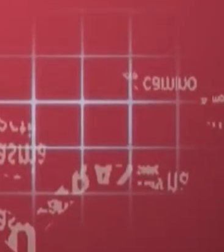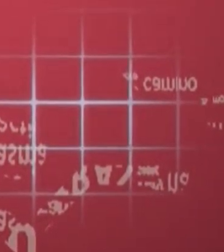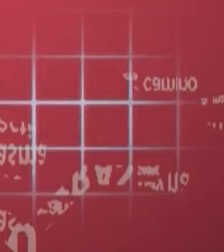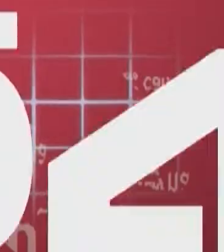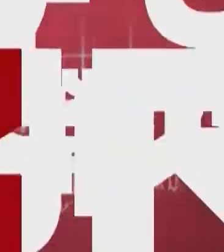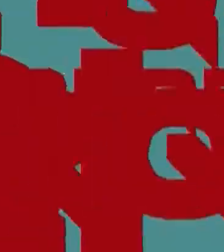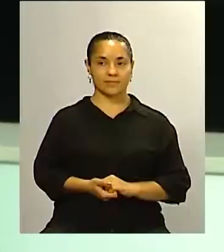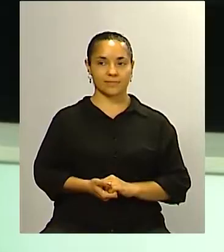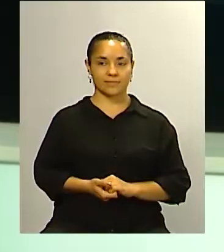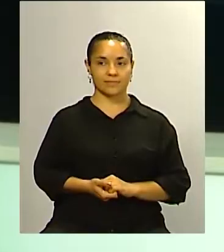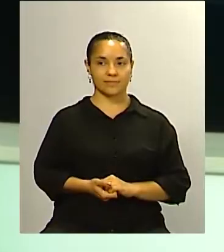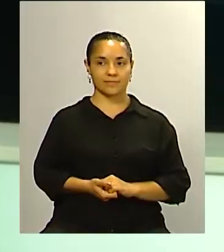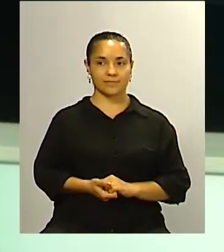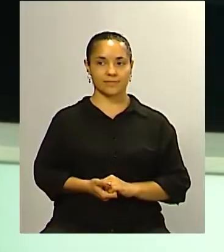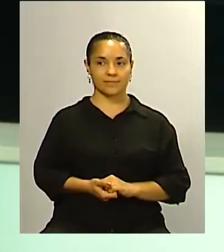Música